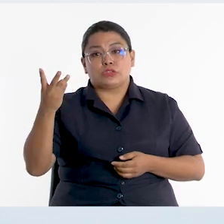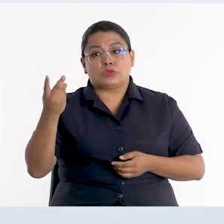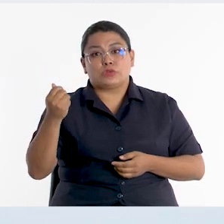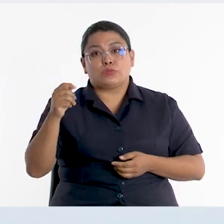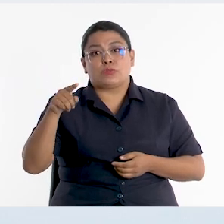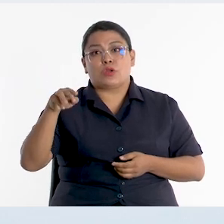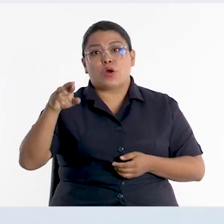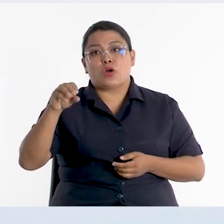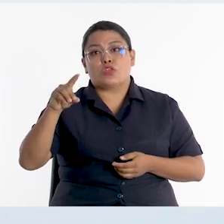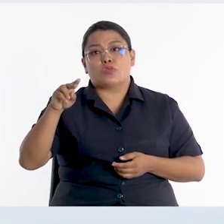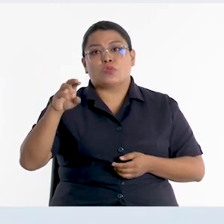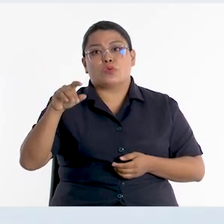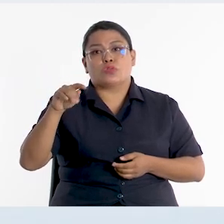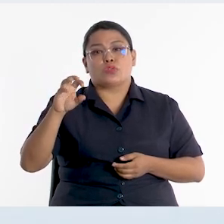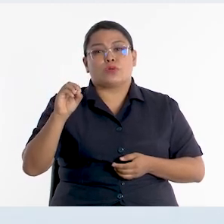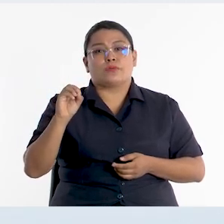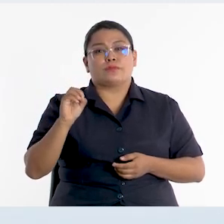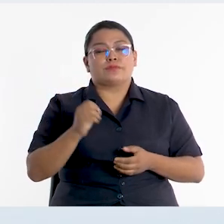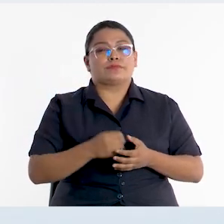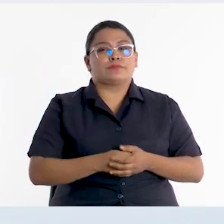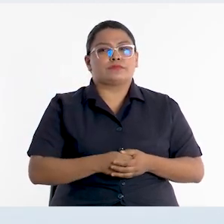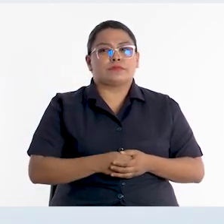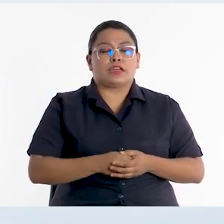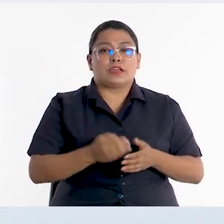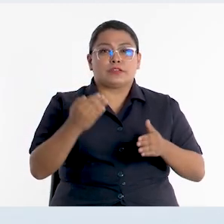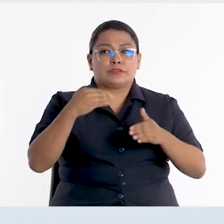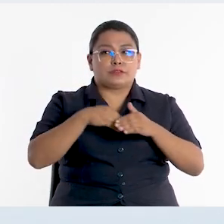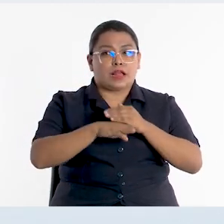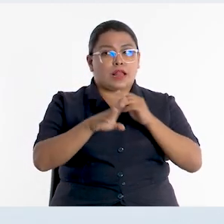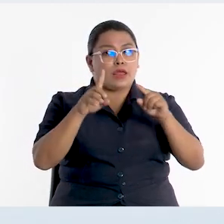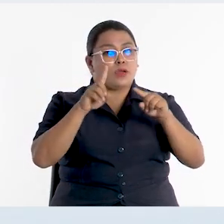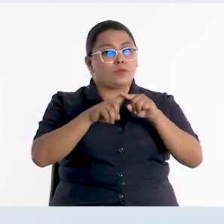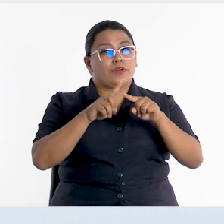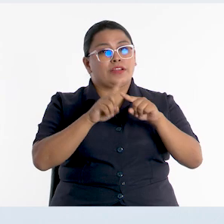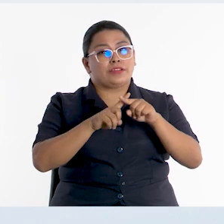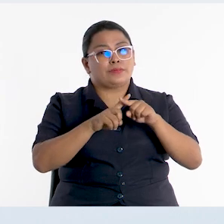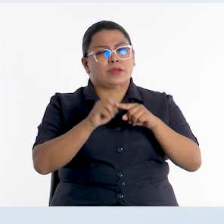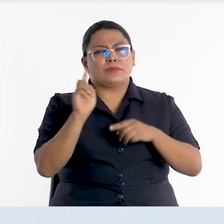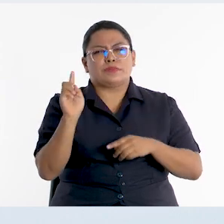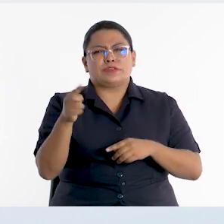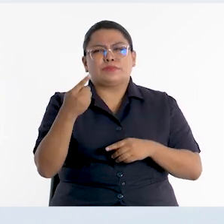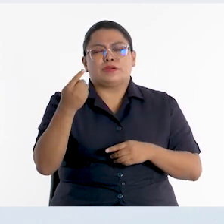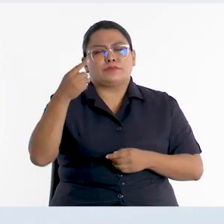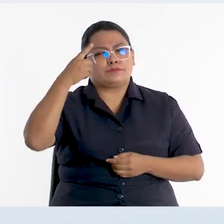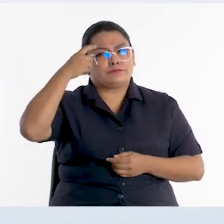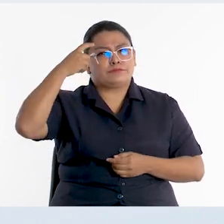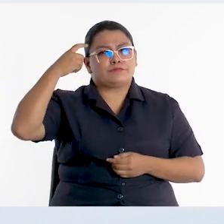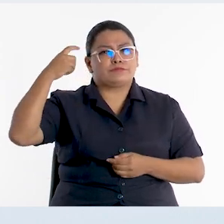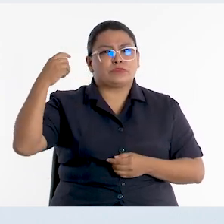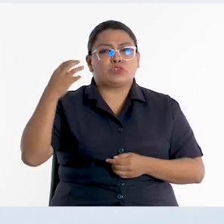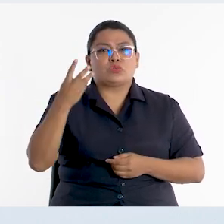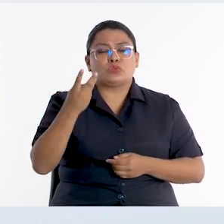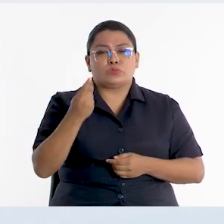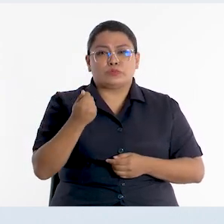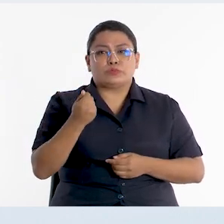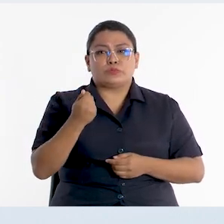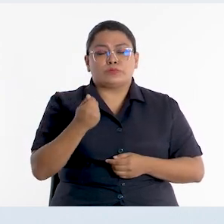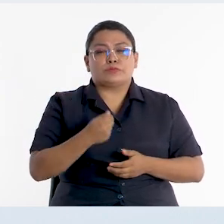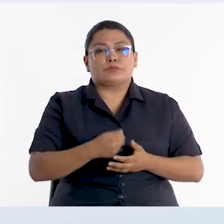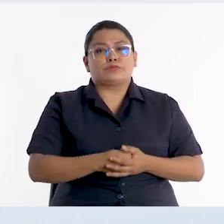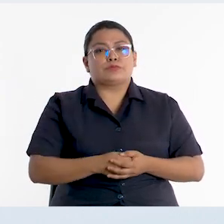llama producto. Al introducir la multiplicación, primero se recuerda el conteo de cuánto en